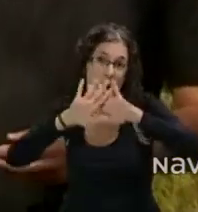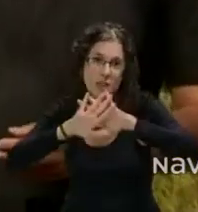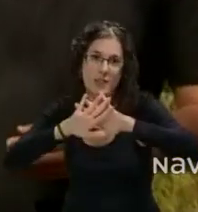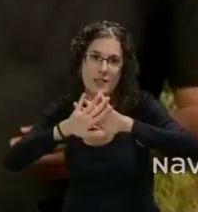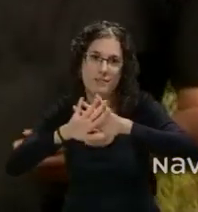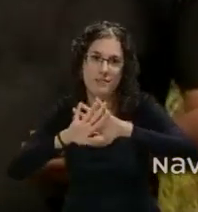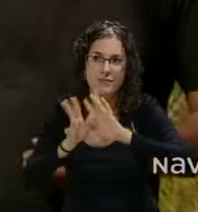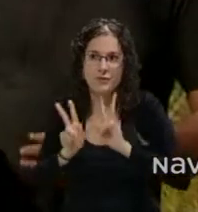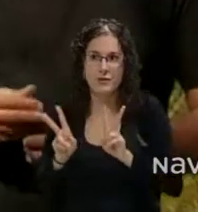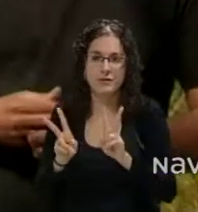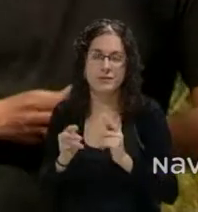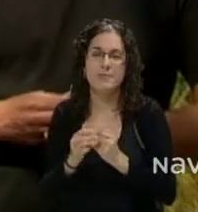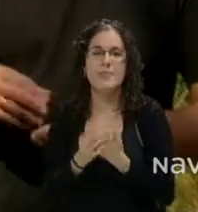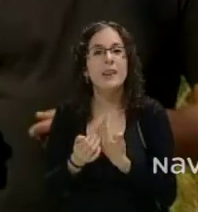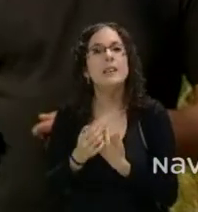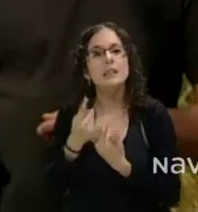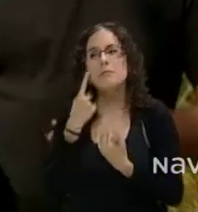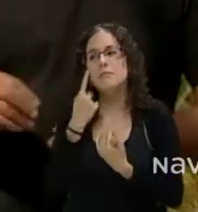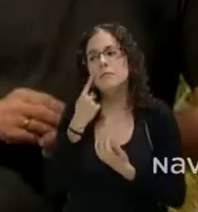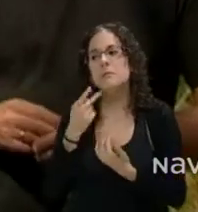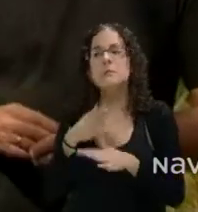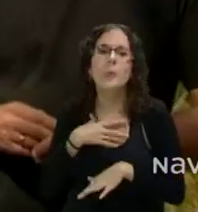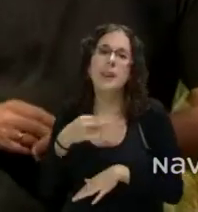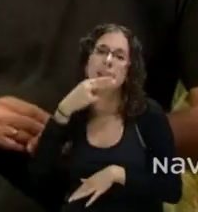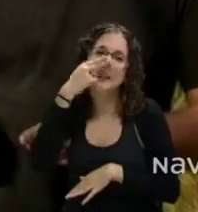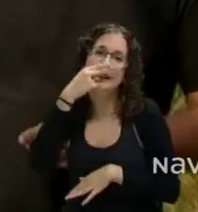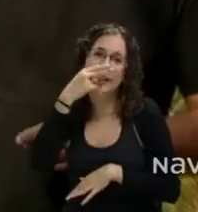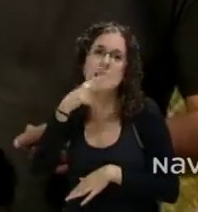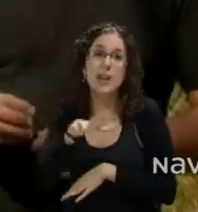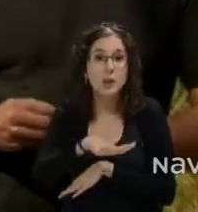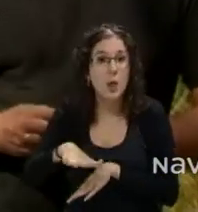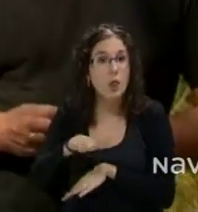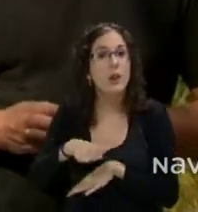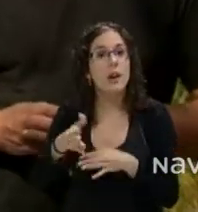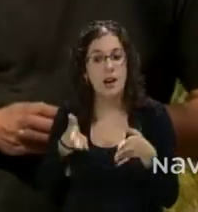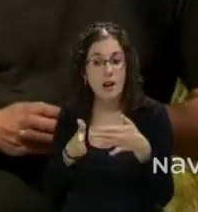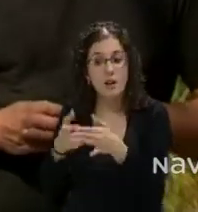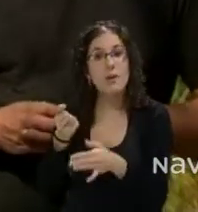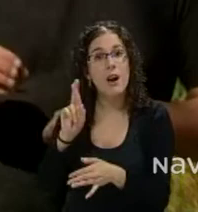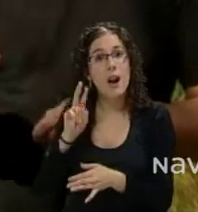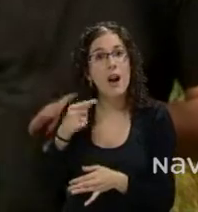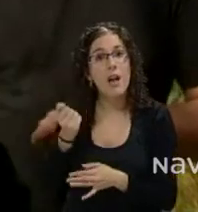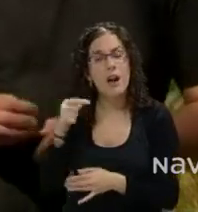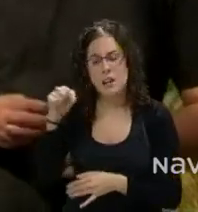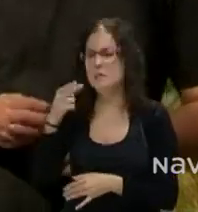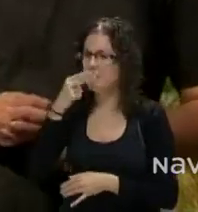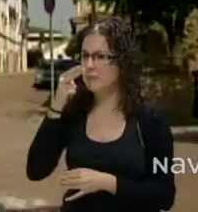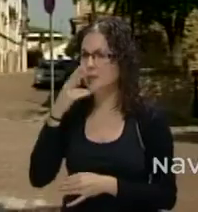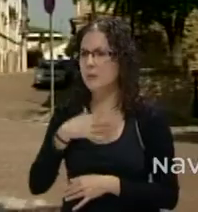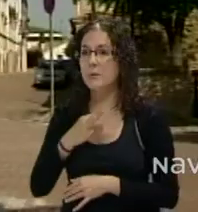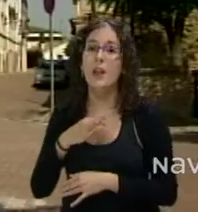que se está viendo que tiene interés en determinadas zonas del río Arga, y este es uno de esas zonas que se llaman territorio